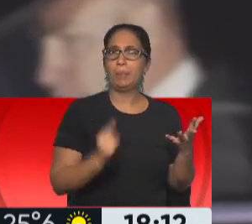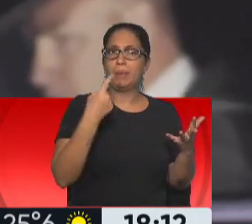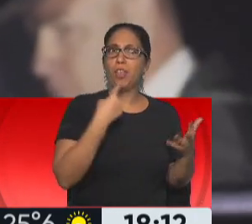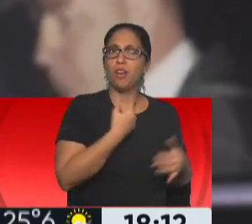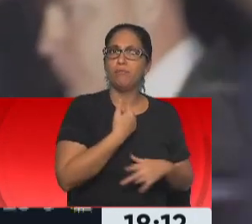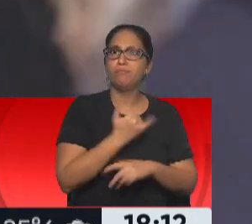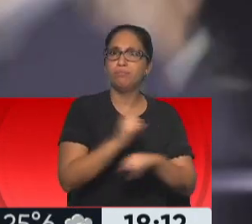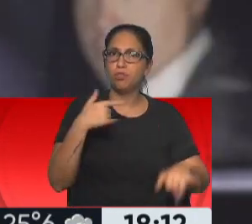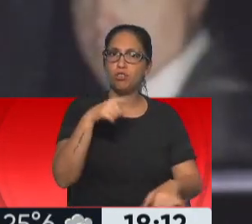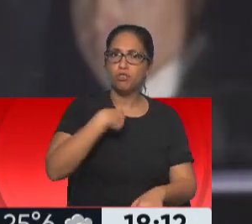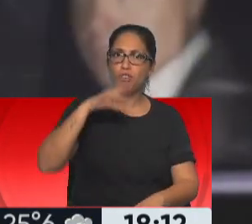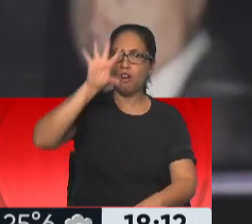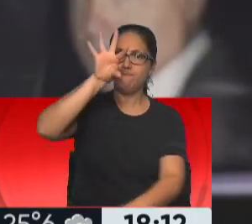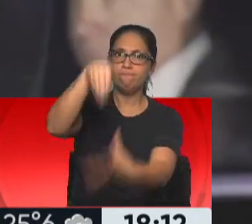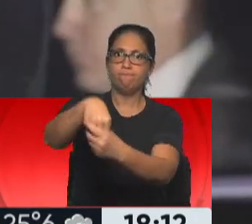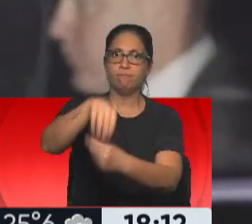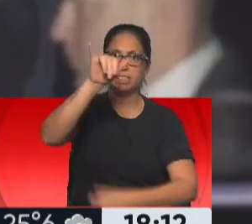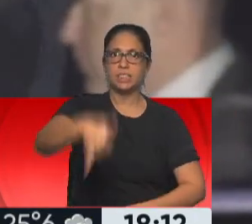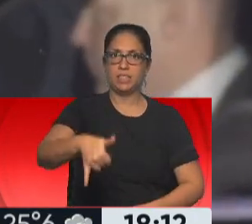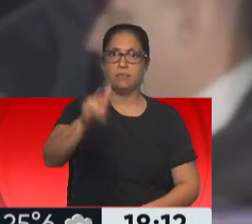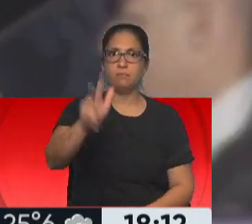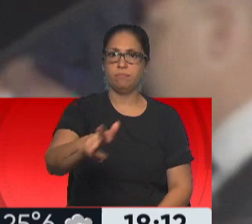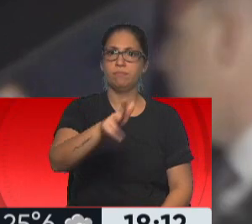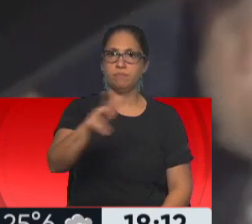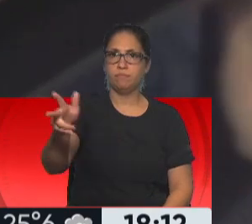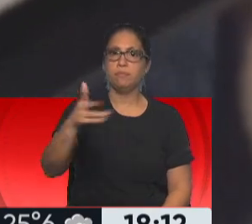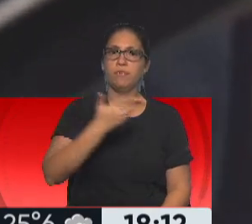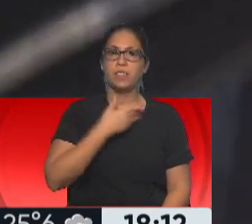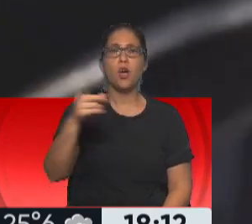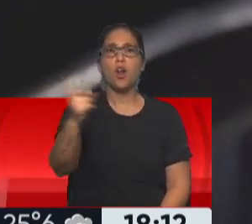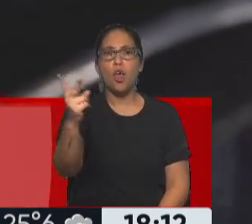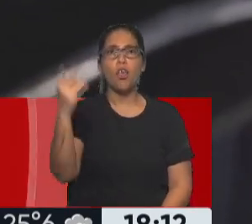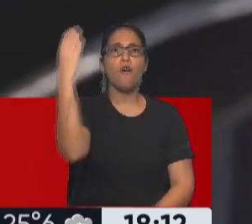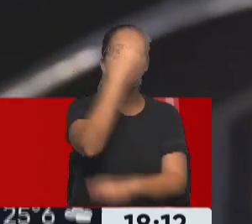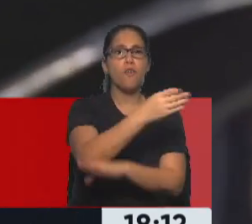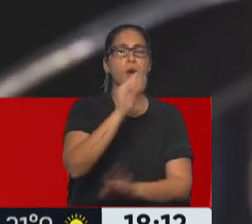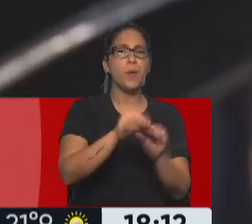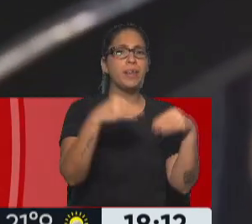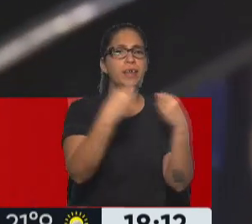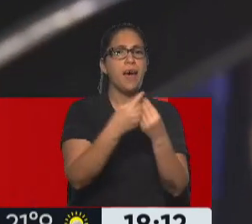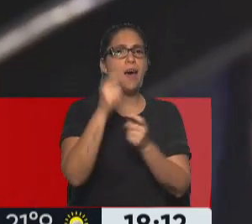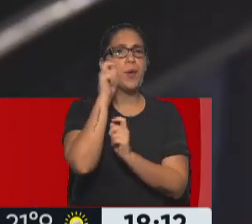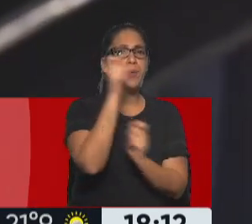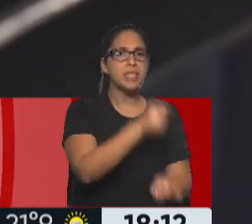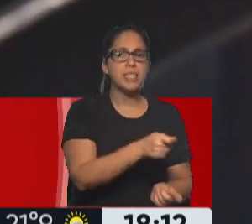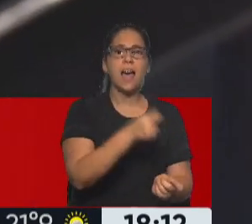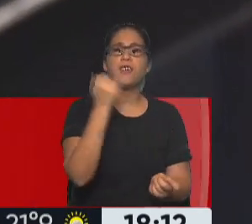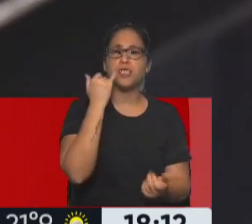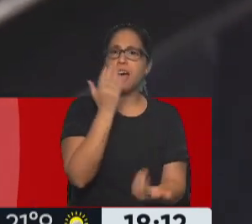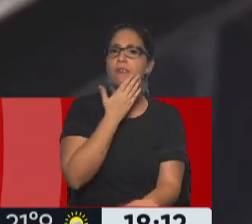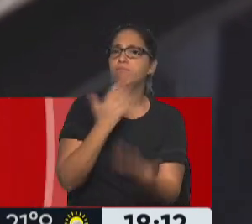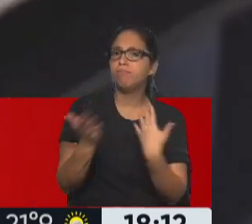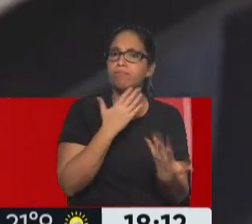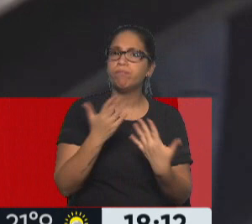participar. De hecho, tanto Trump como su esposa Melania ya lo habían visitado en el Vaticano, ya habían sido recibidos por el Papa